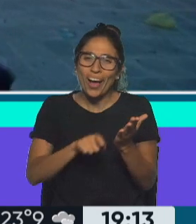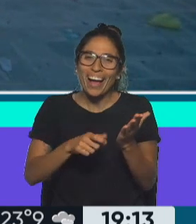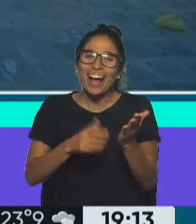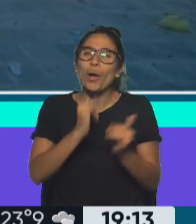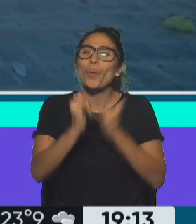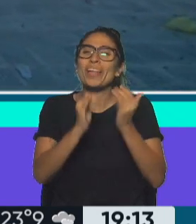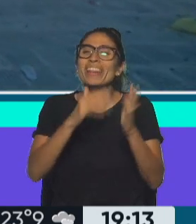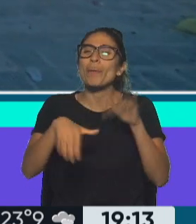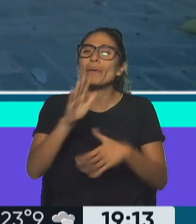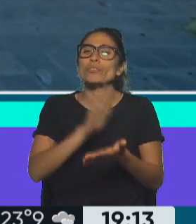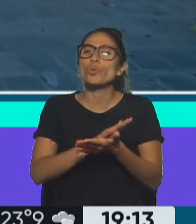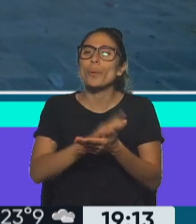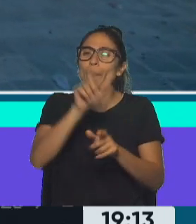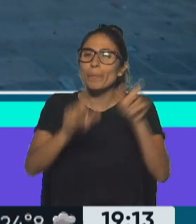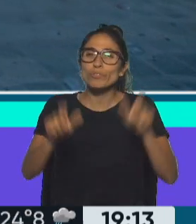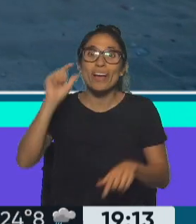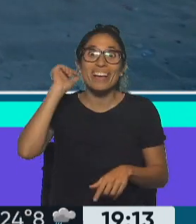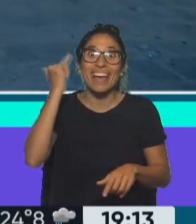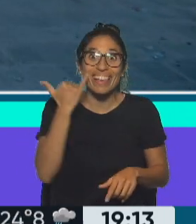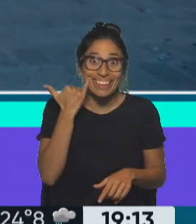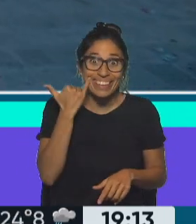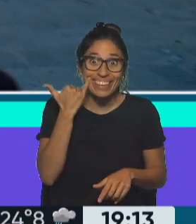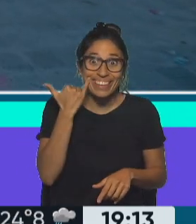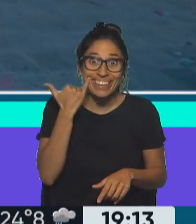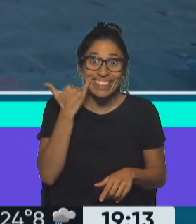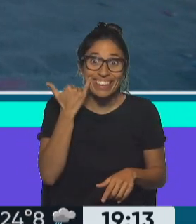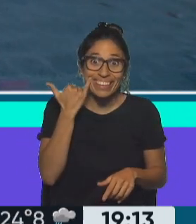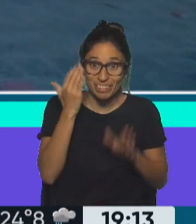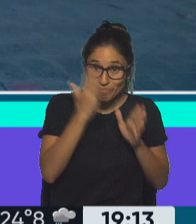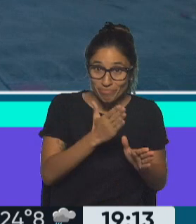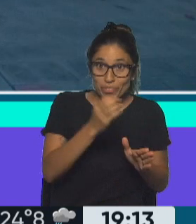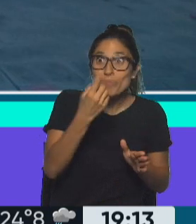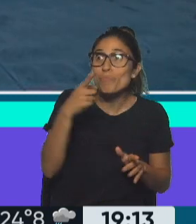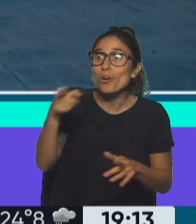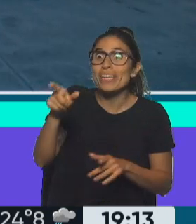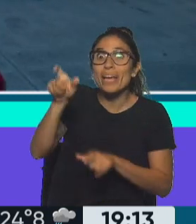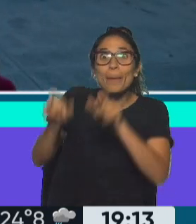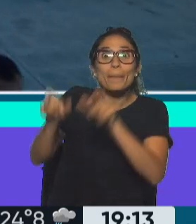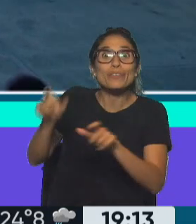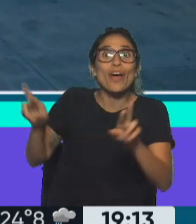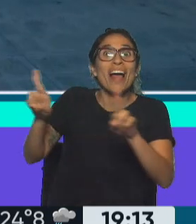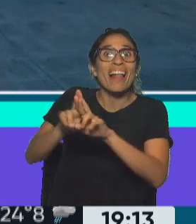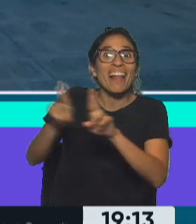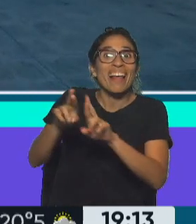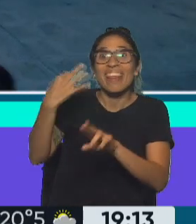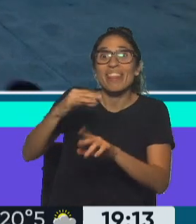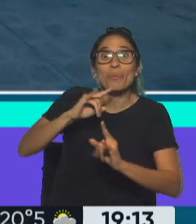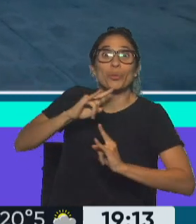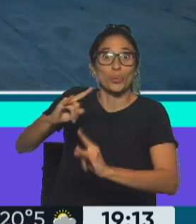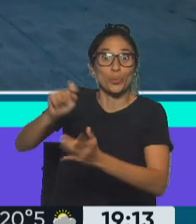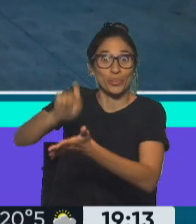lesbianas tienen que hablar por sí mismas. Bien. Uno no podía tampoco adjudicarse la voz de las personas